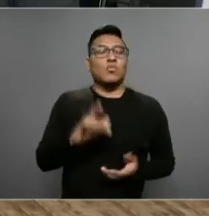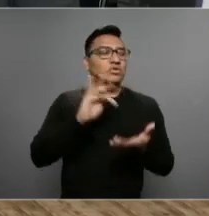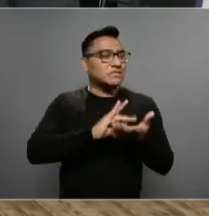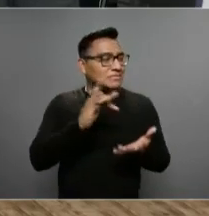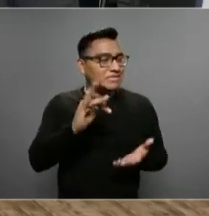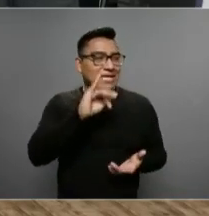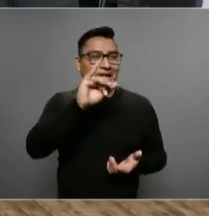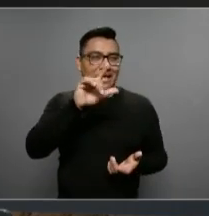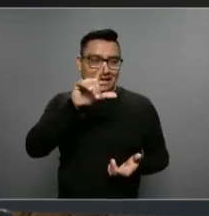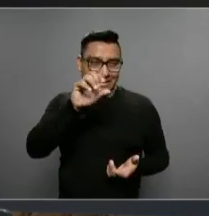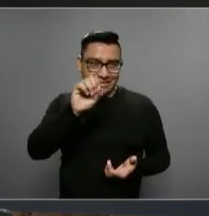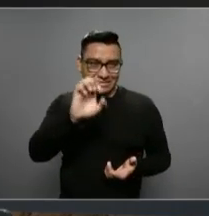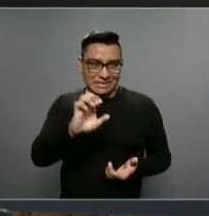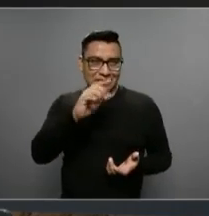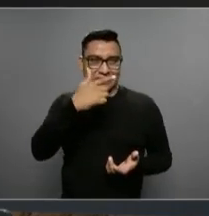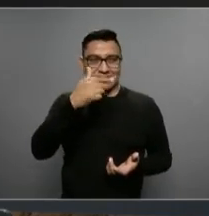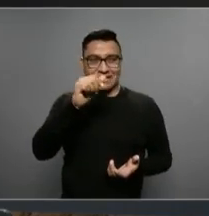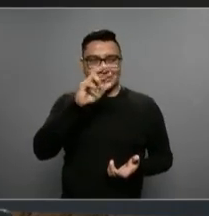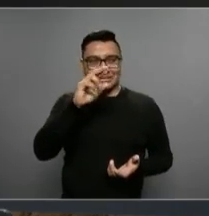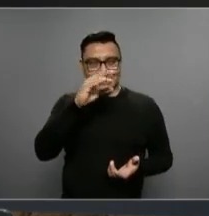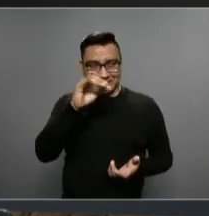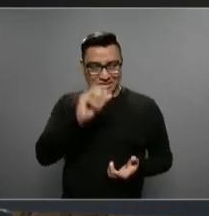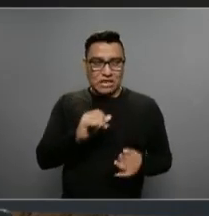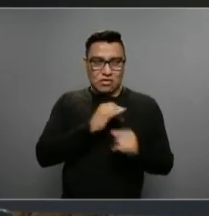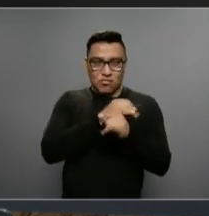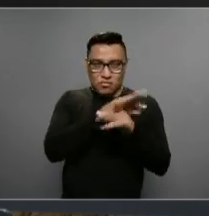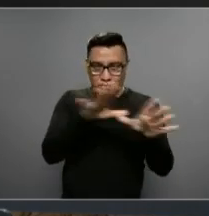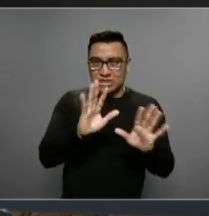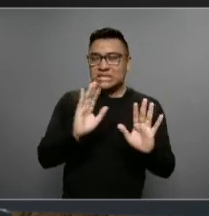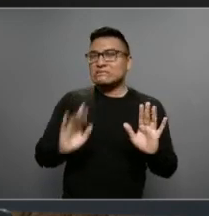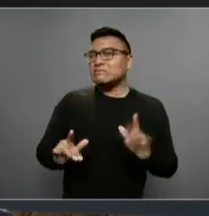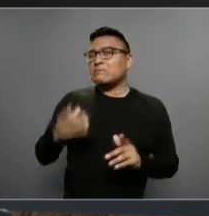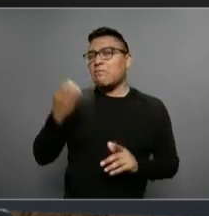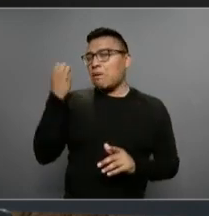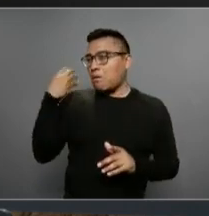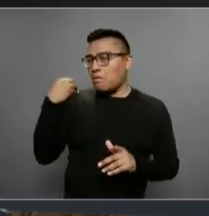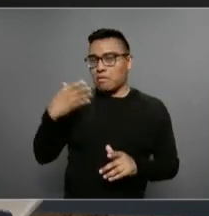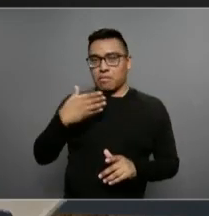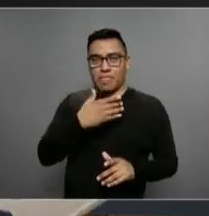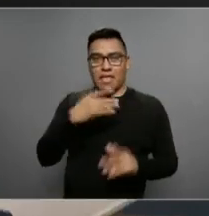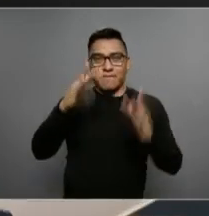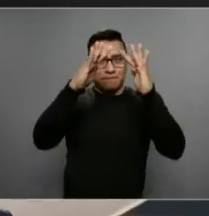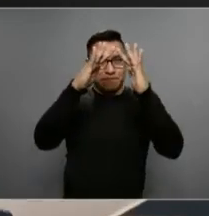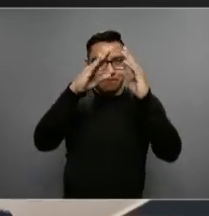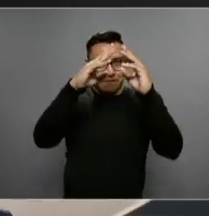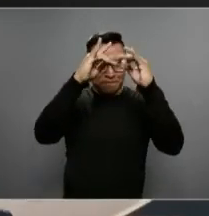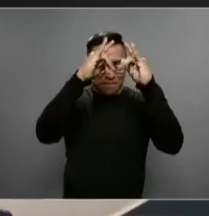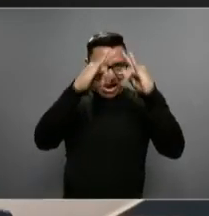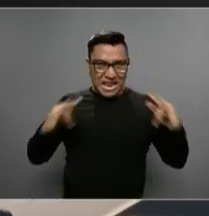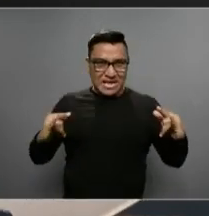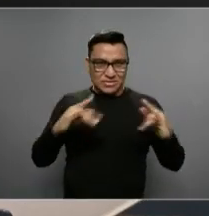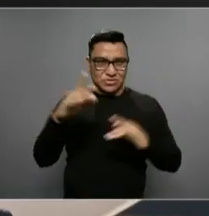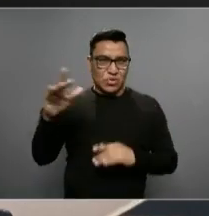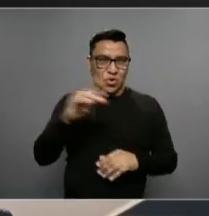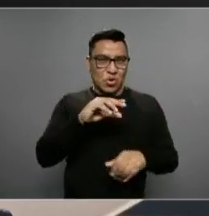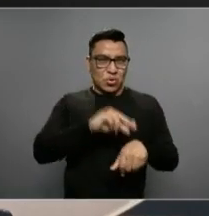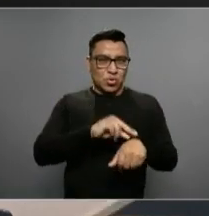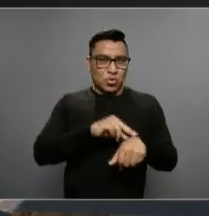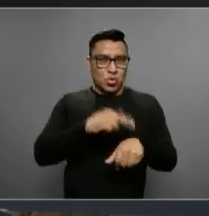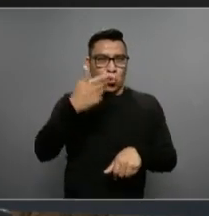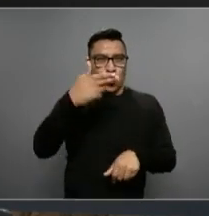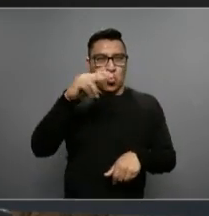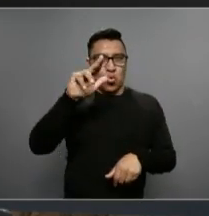gracias, Ilse García, por la información. Sigue la conferencia de prensa en Palacio Nacional con el doctor